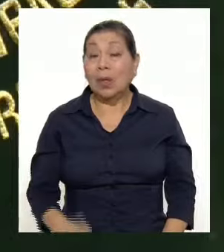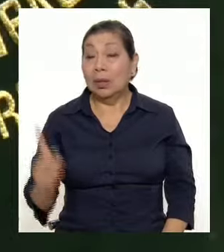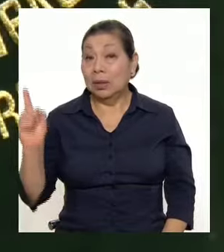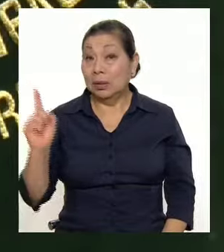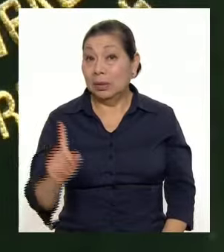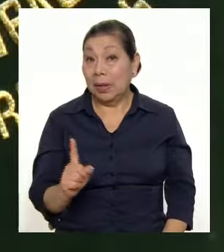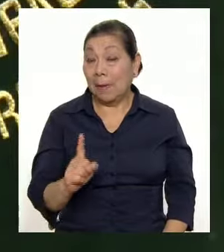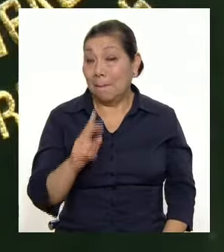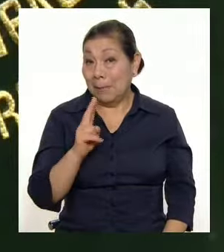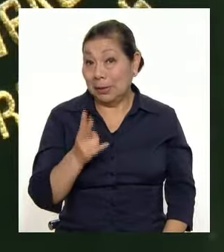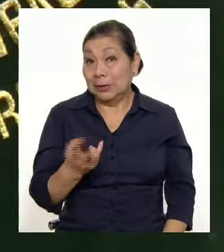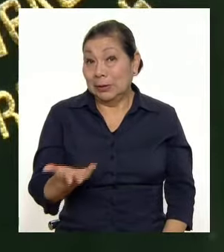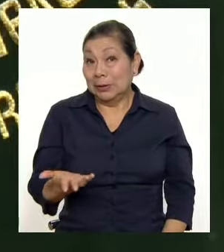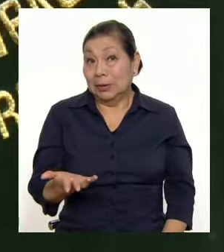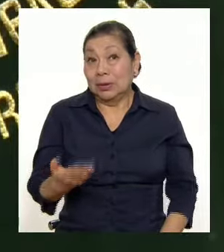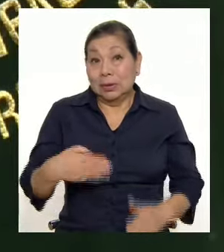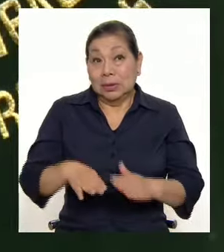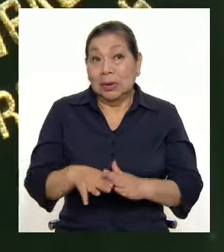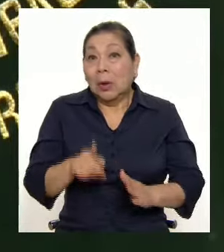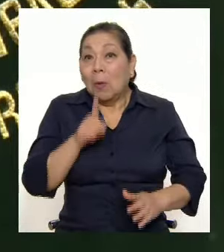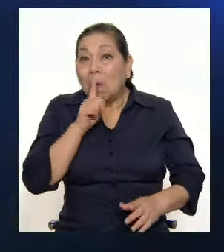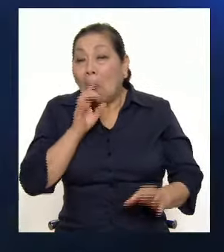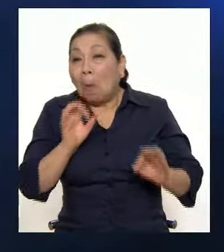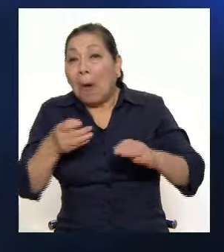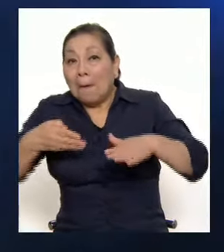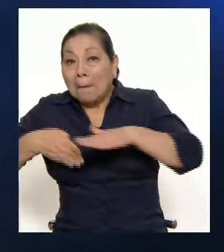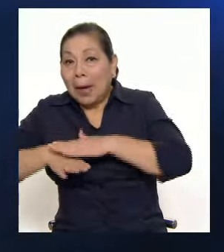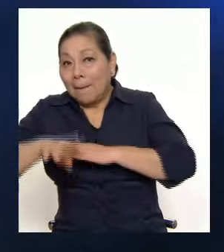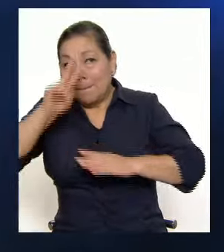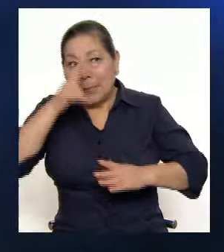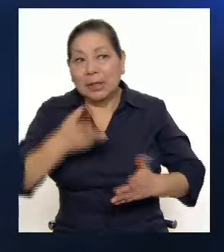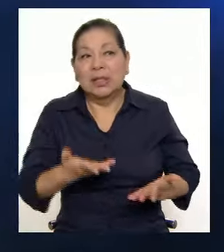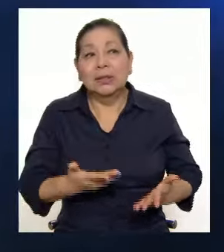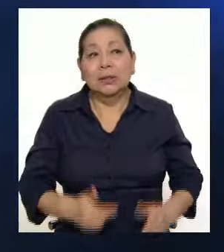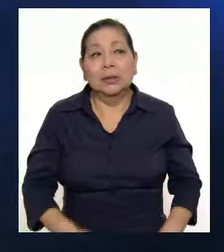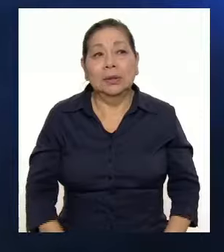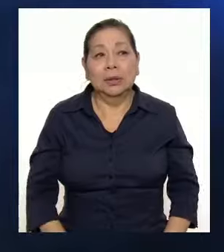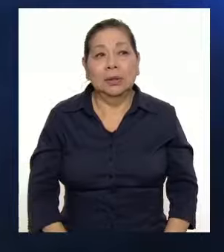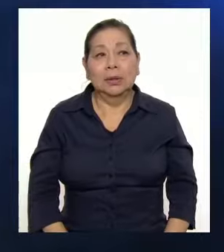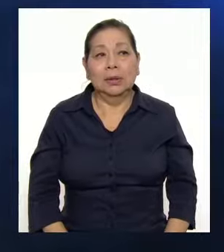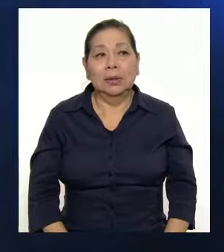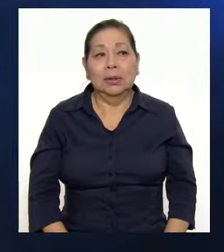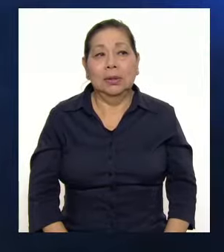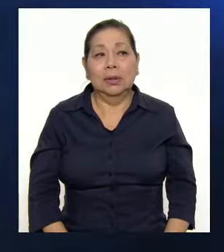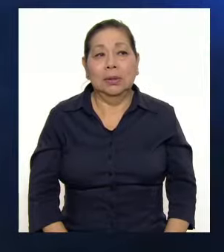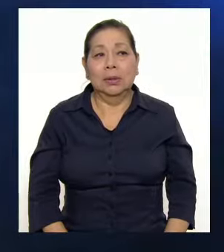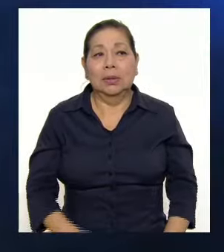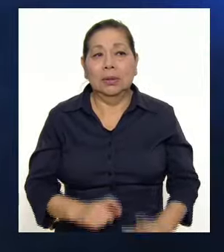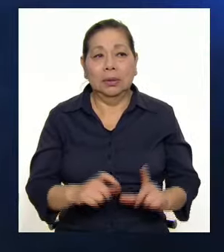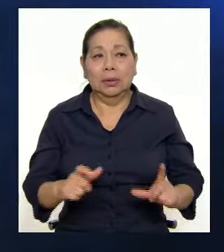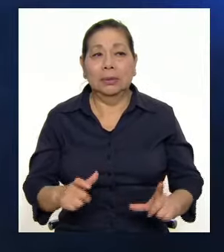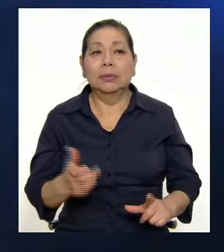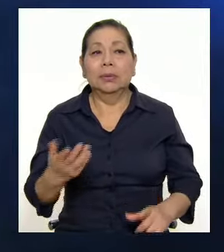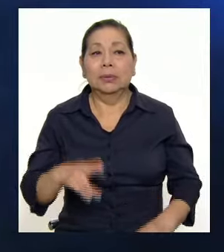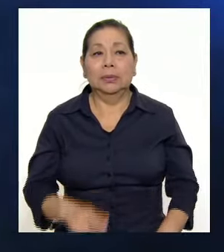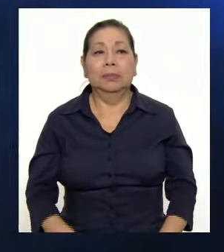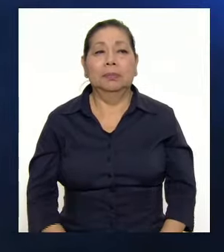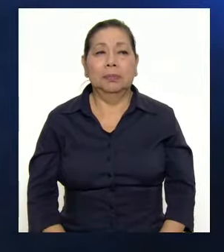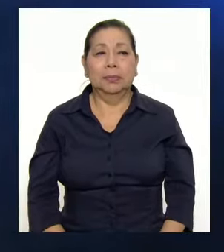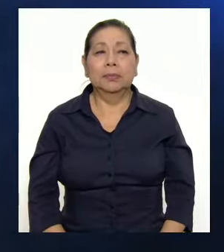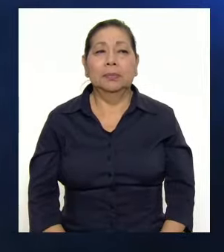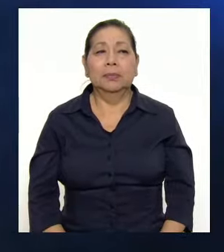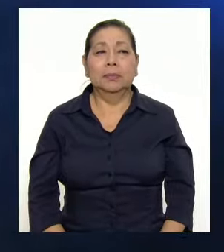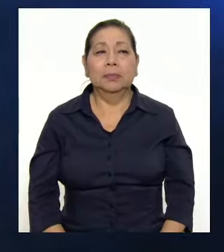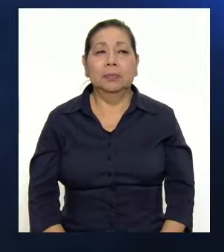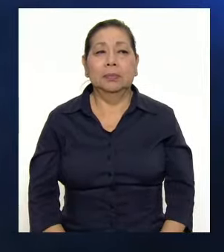presencia en nuestro país indica de que él ha ingresado de manera clandestina. ¿Qué tiempo tienes acá en Perú? Tengo 3 meses, hermano.